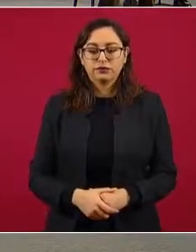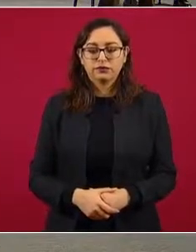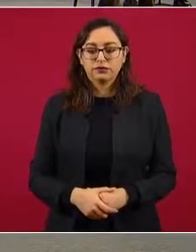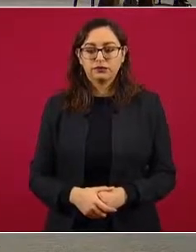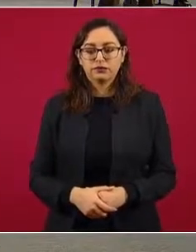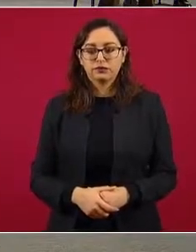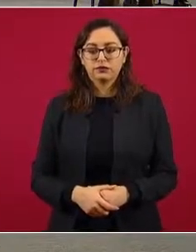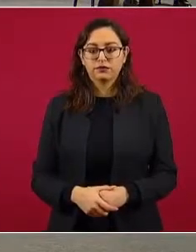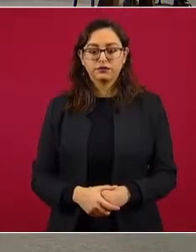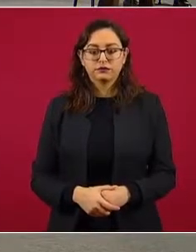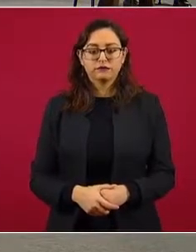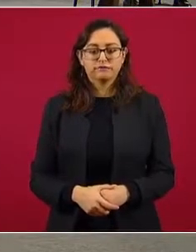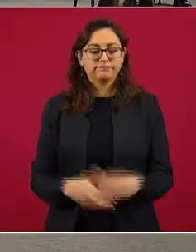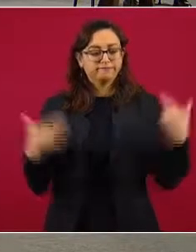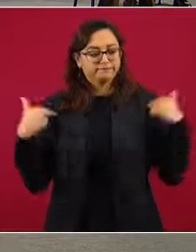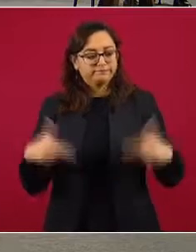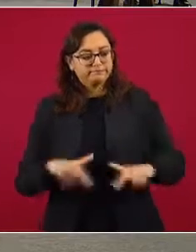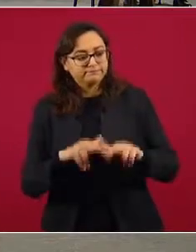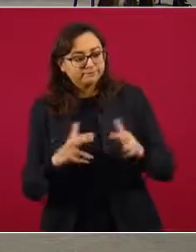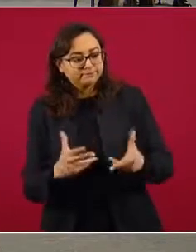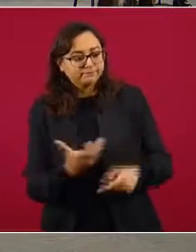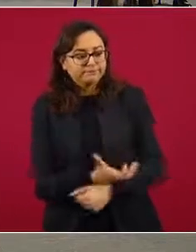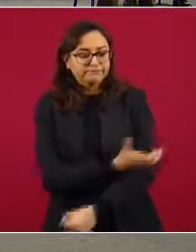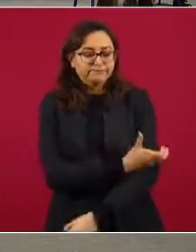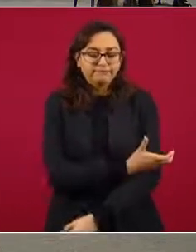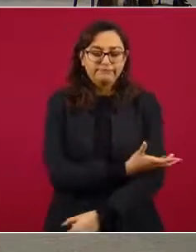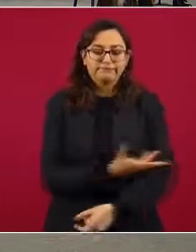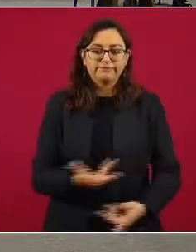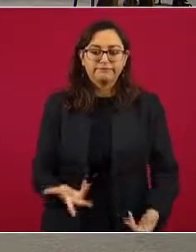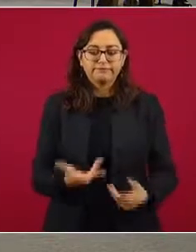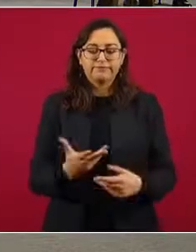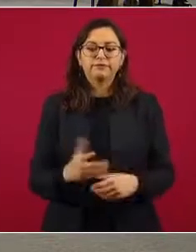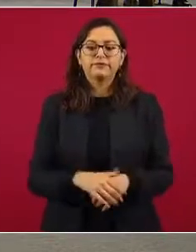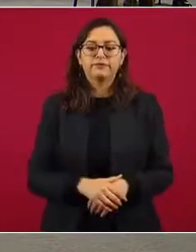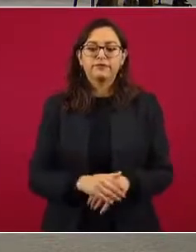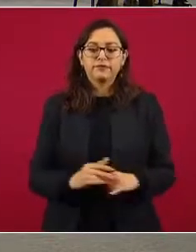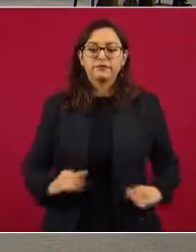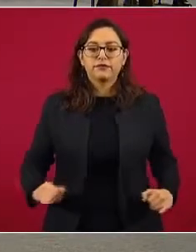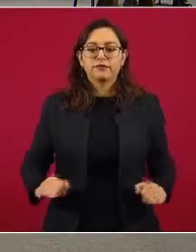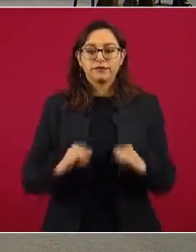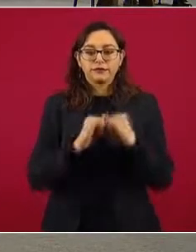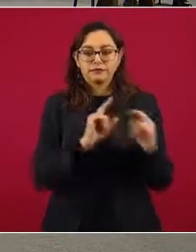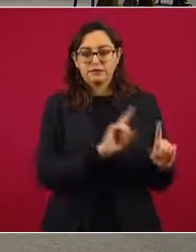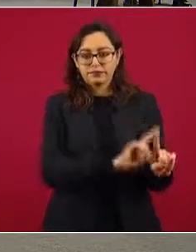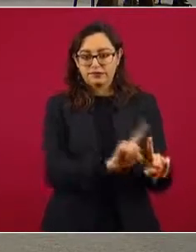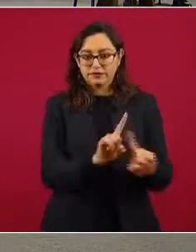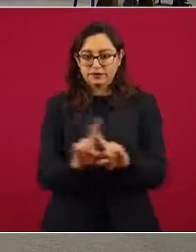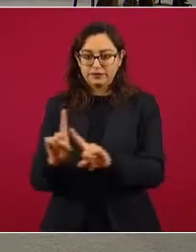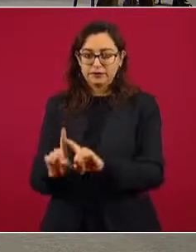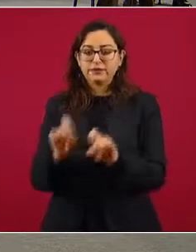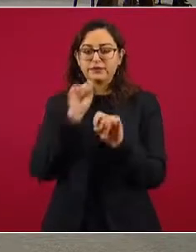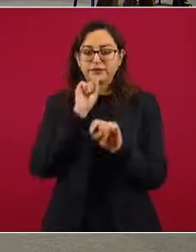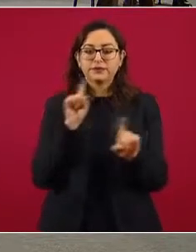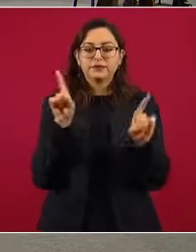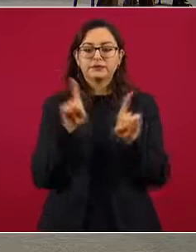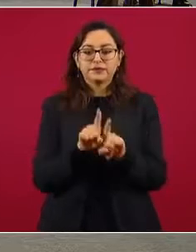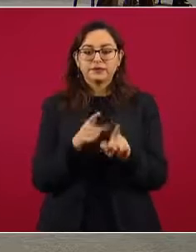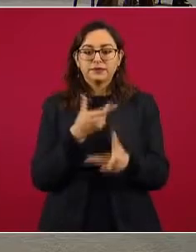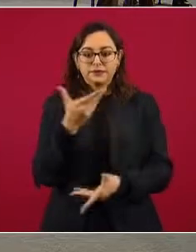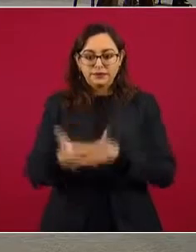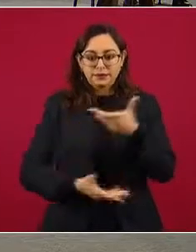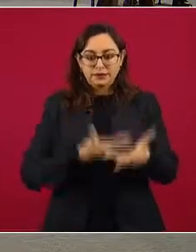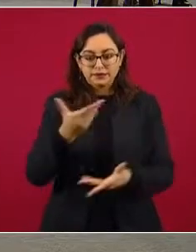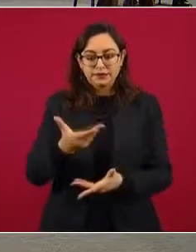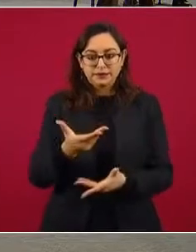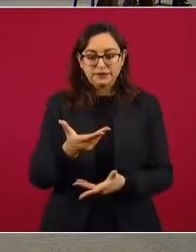maestro, colegas, directores de las instituciones de salud y seguridad social, y saludo con mucho respeto y aprecio